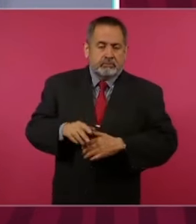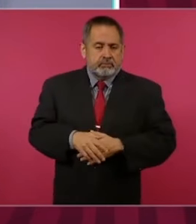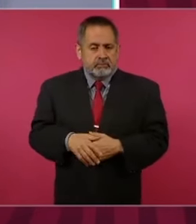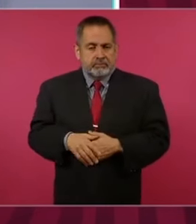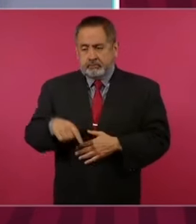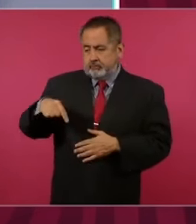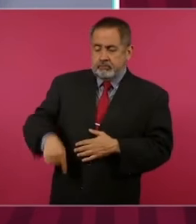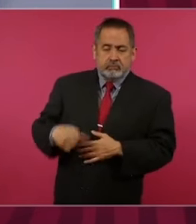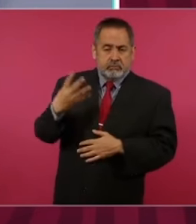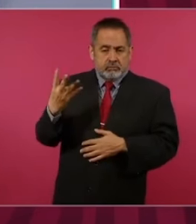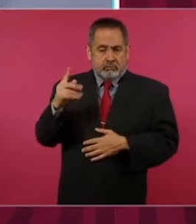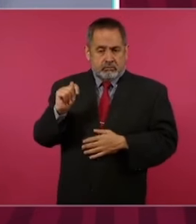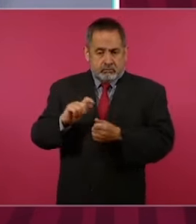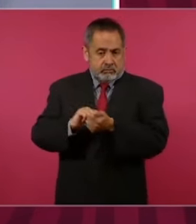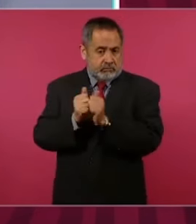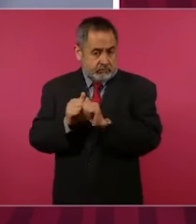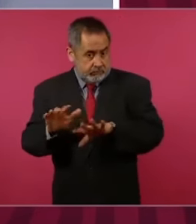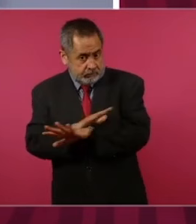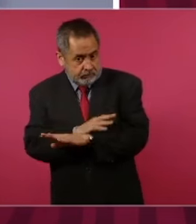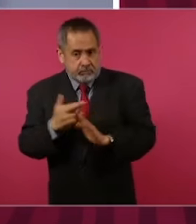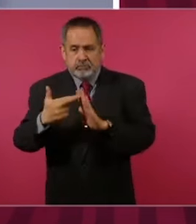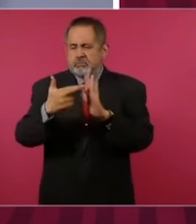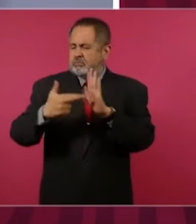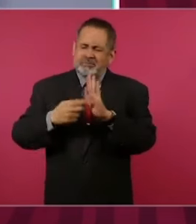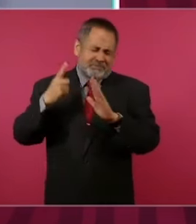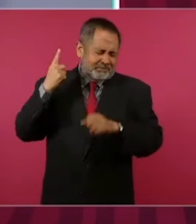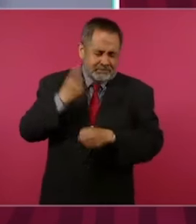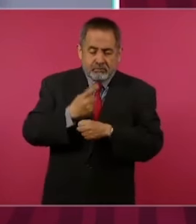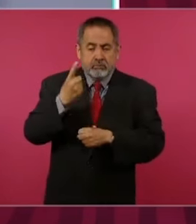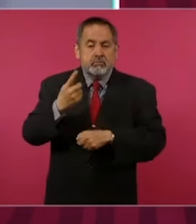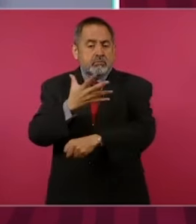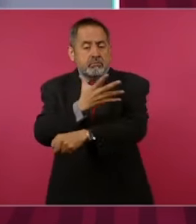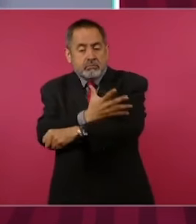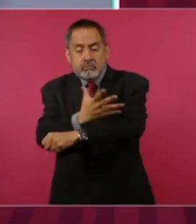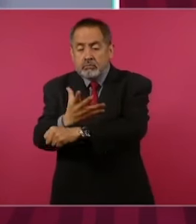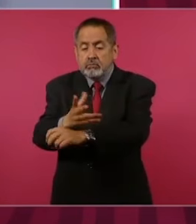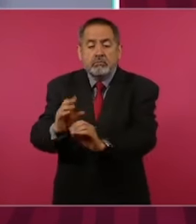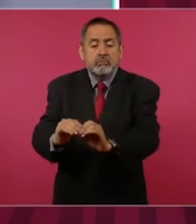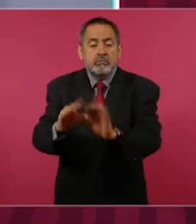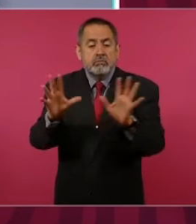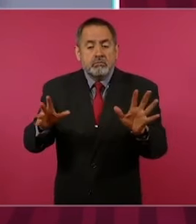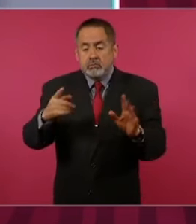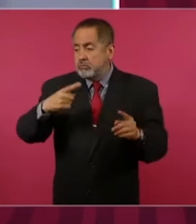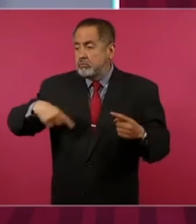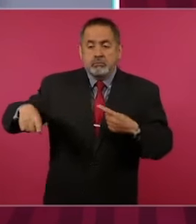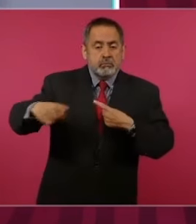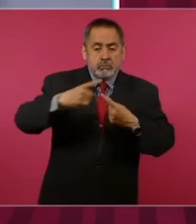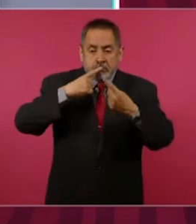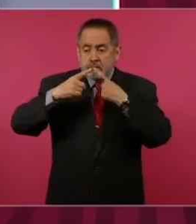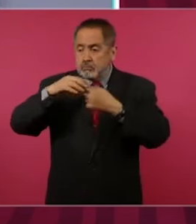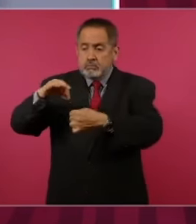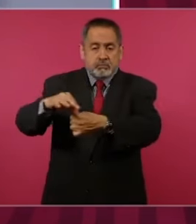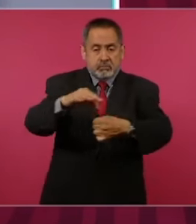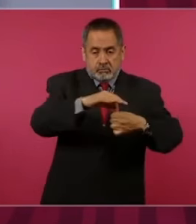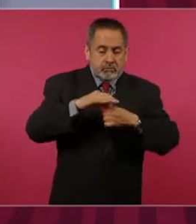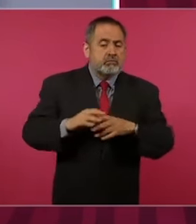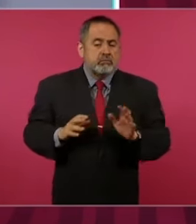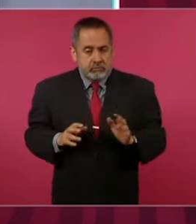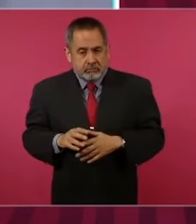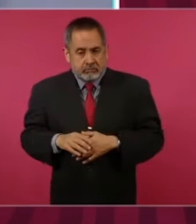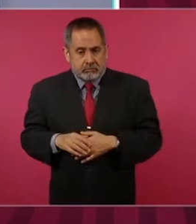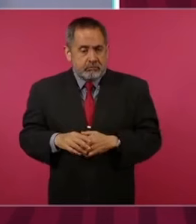cuarta transformación es la transparencia en los procesos democráticos. Ya no queremos